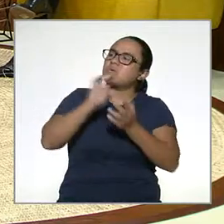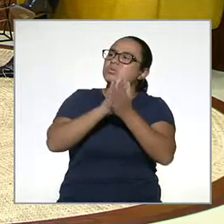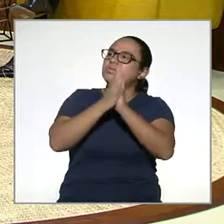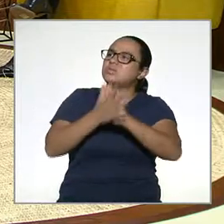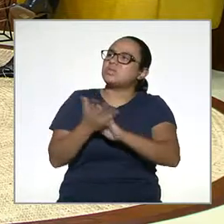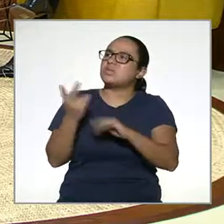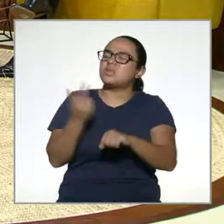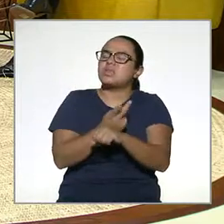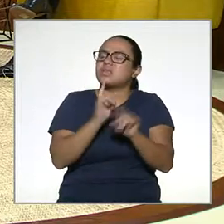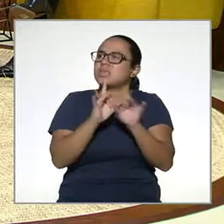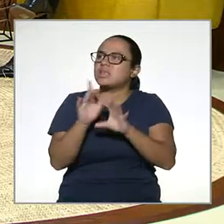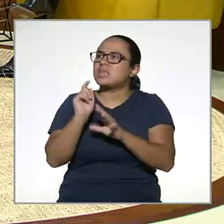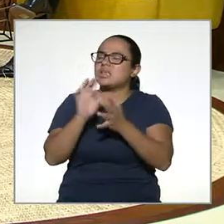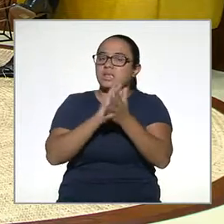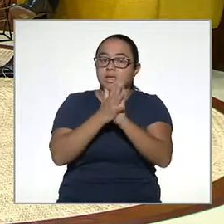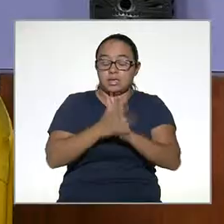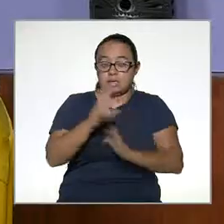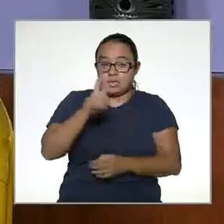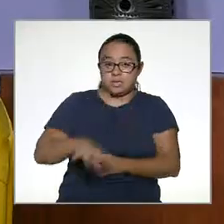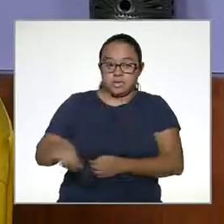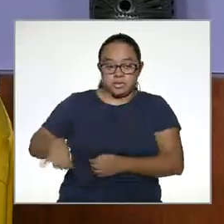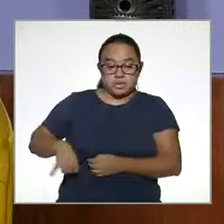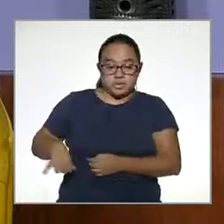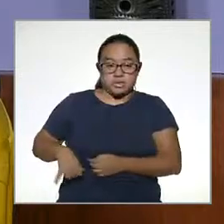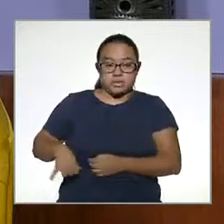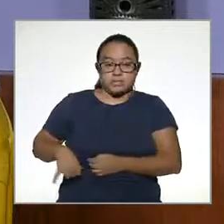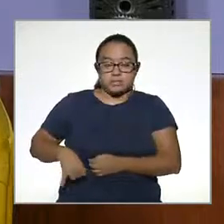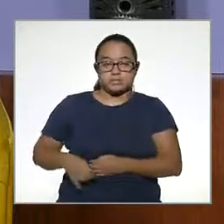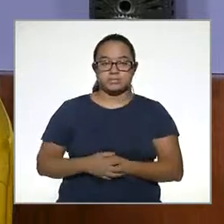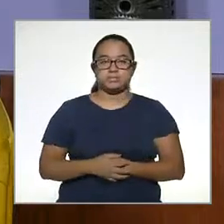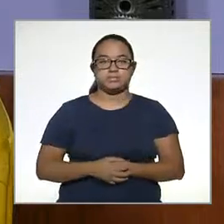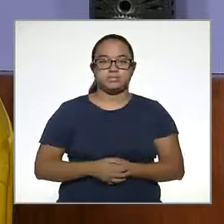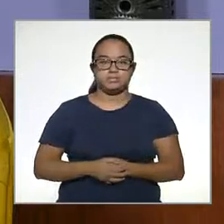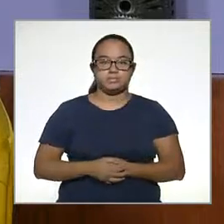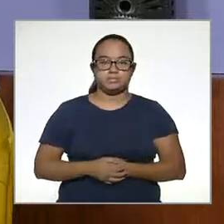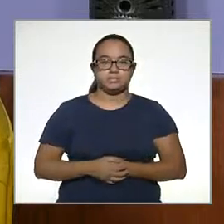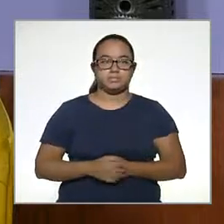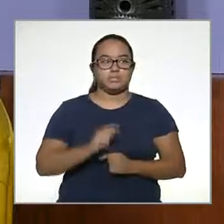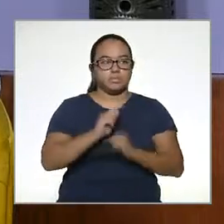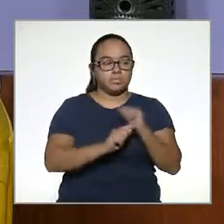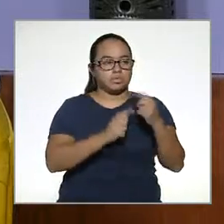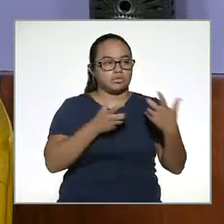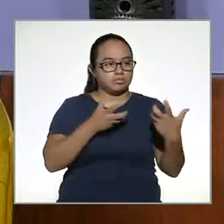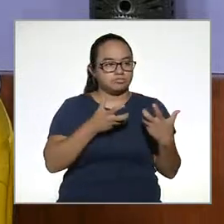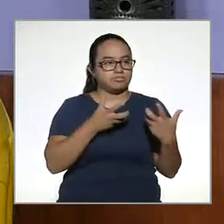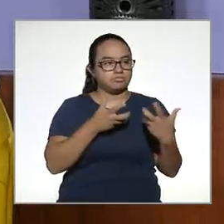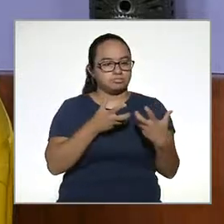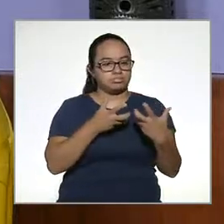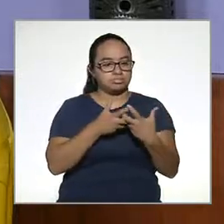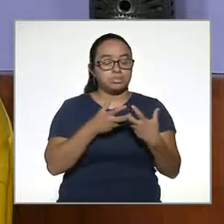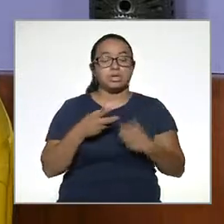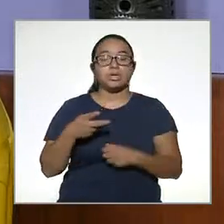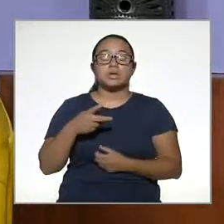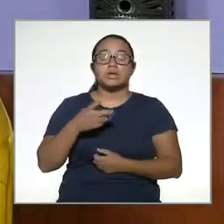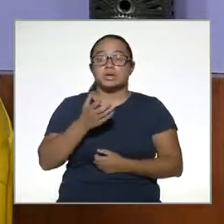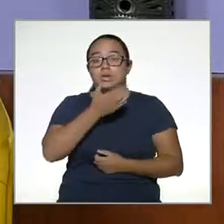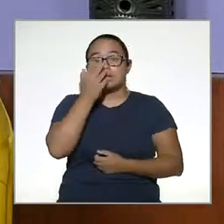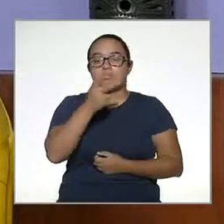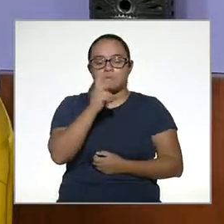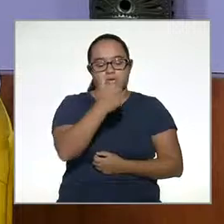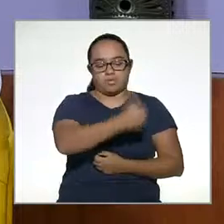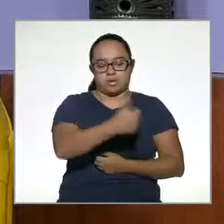sí. O sea, sí es muy interesante ver cómo los niños en parte se han como podido, pues sí, adaptar, pero cada niño en su